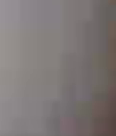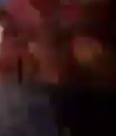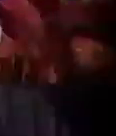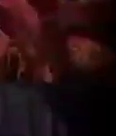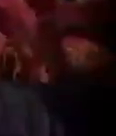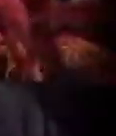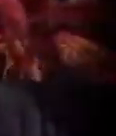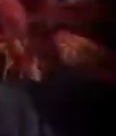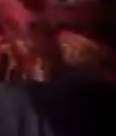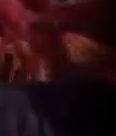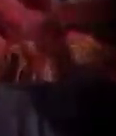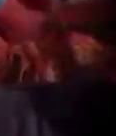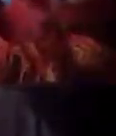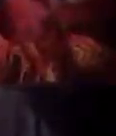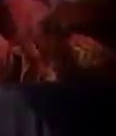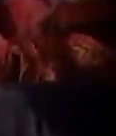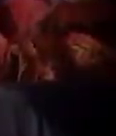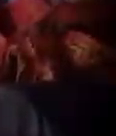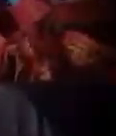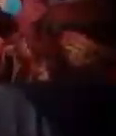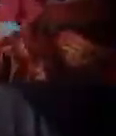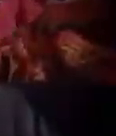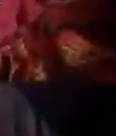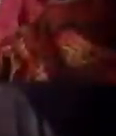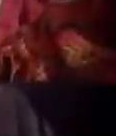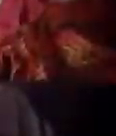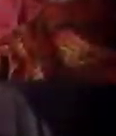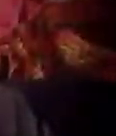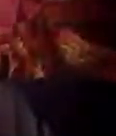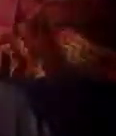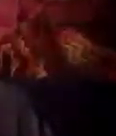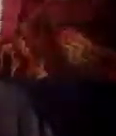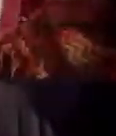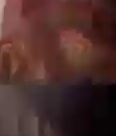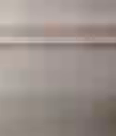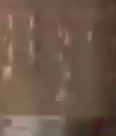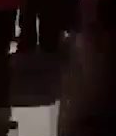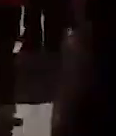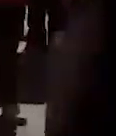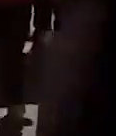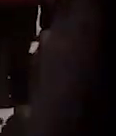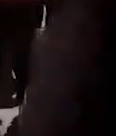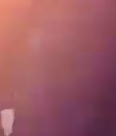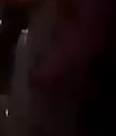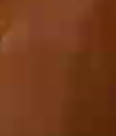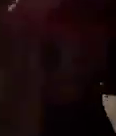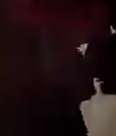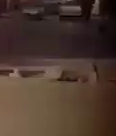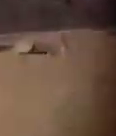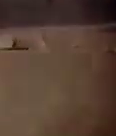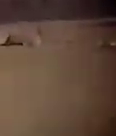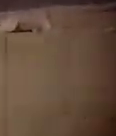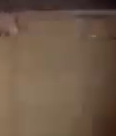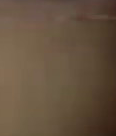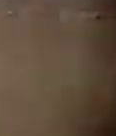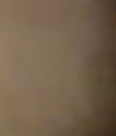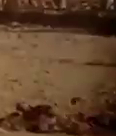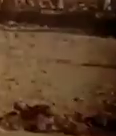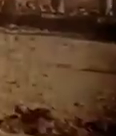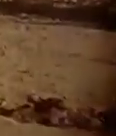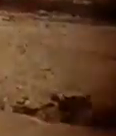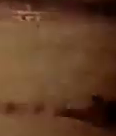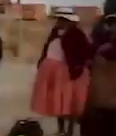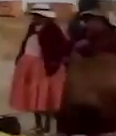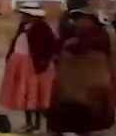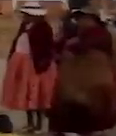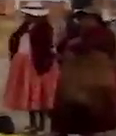Y con todos los papás estamos saliendo a protestar porque nuestras escuelas están abandonadas. No tenemos baño, no